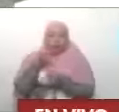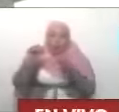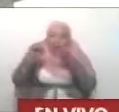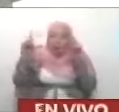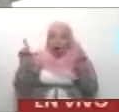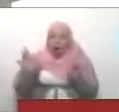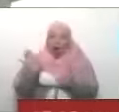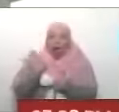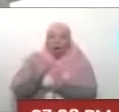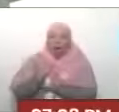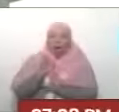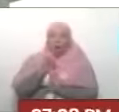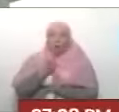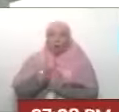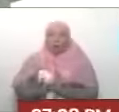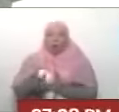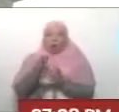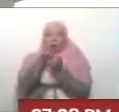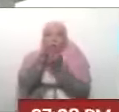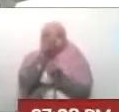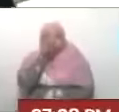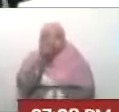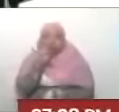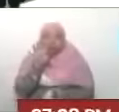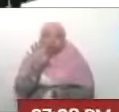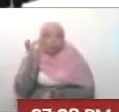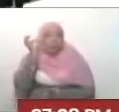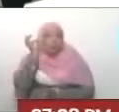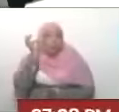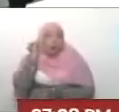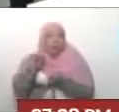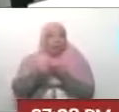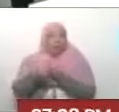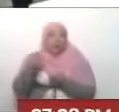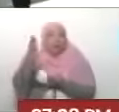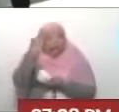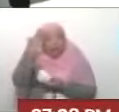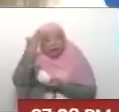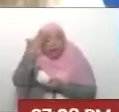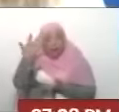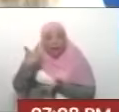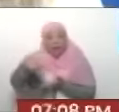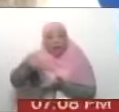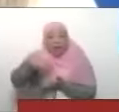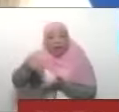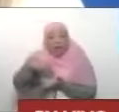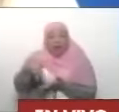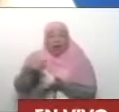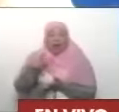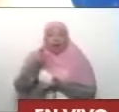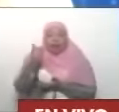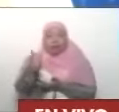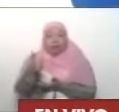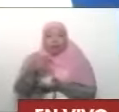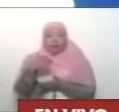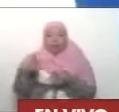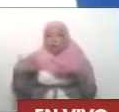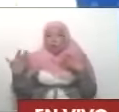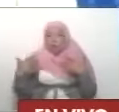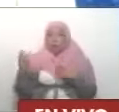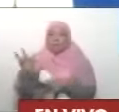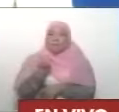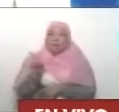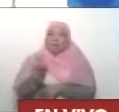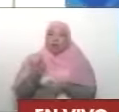locos. Ah, mira, me alegra mucho porque el carnaval venezolano tiene